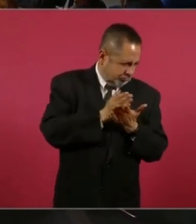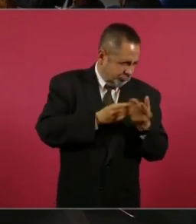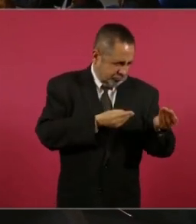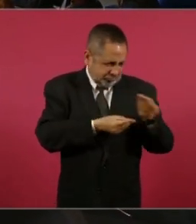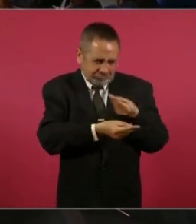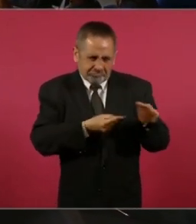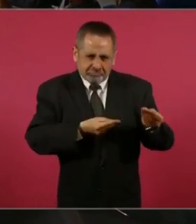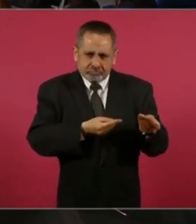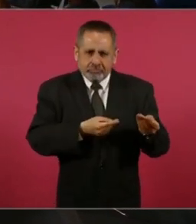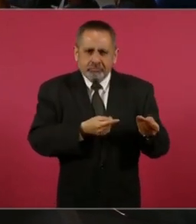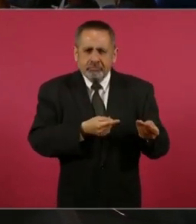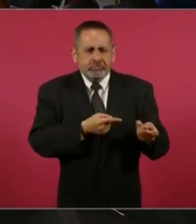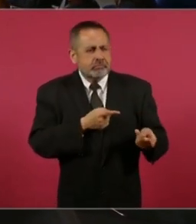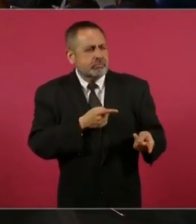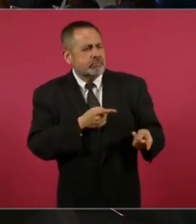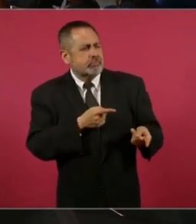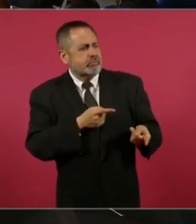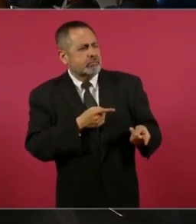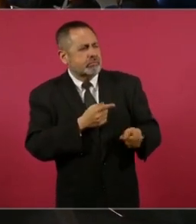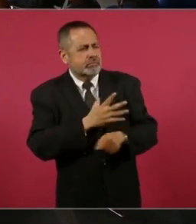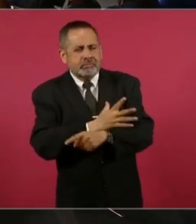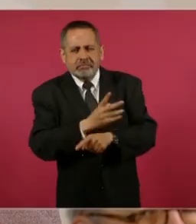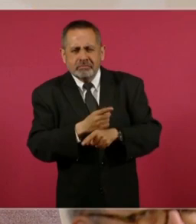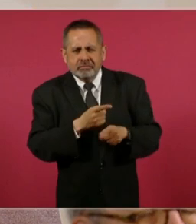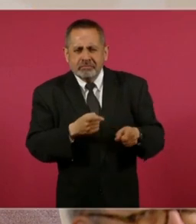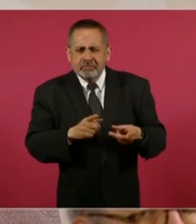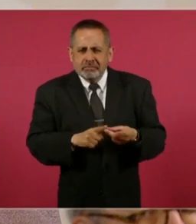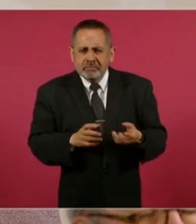copulares lo de las